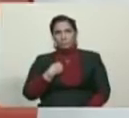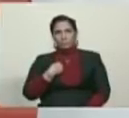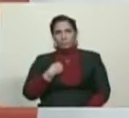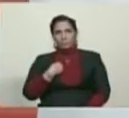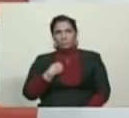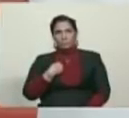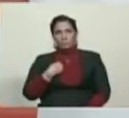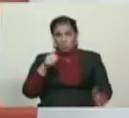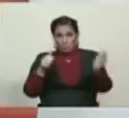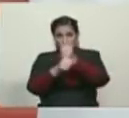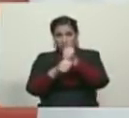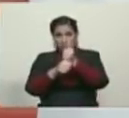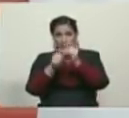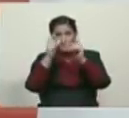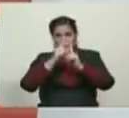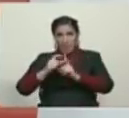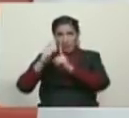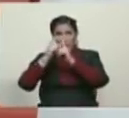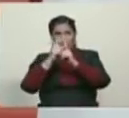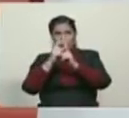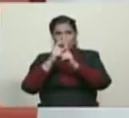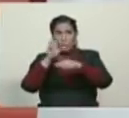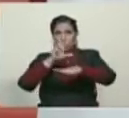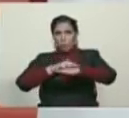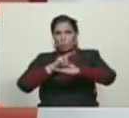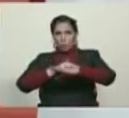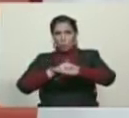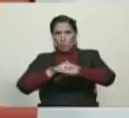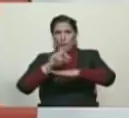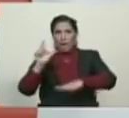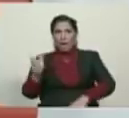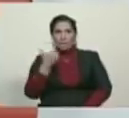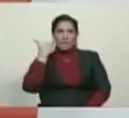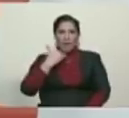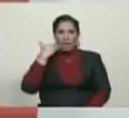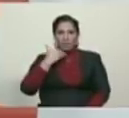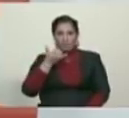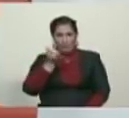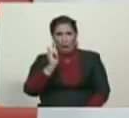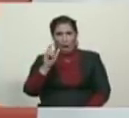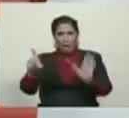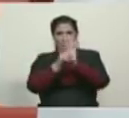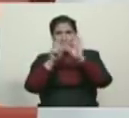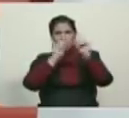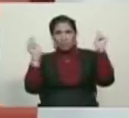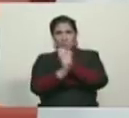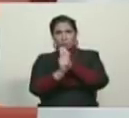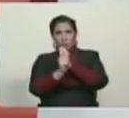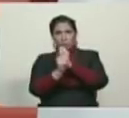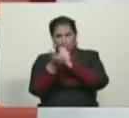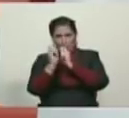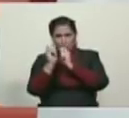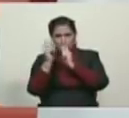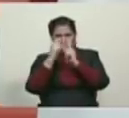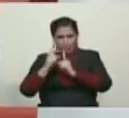Si consiguen aquí, la doctora Gladys, ¿esto aparece aquí? Ley de transición.